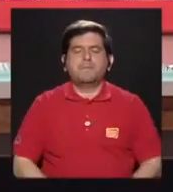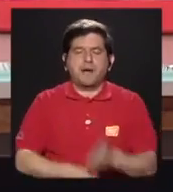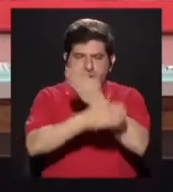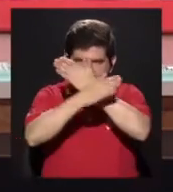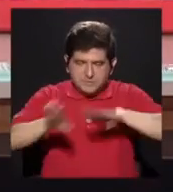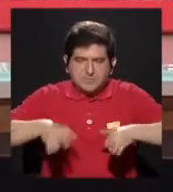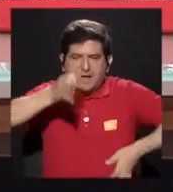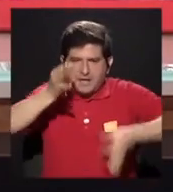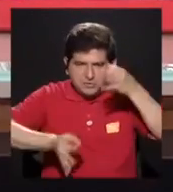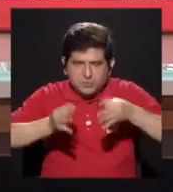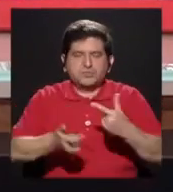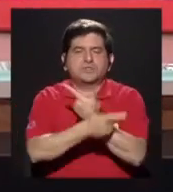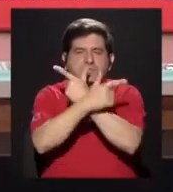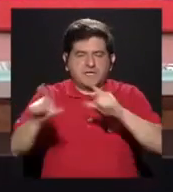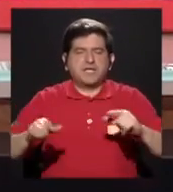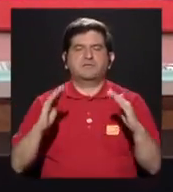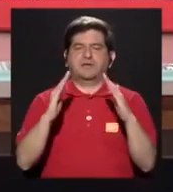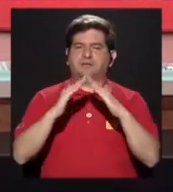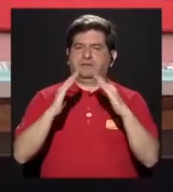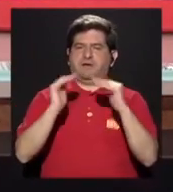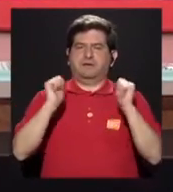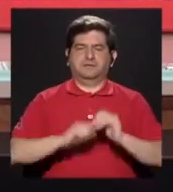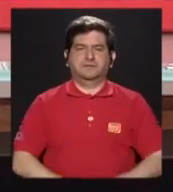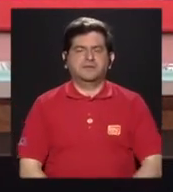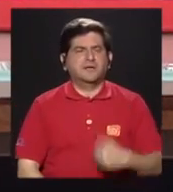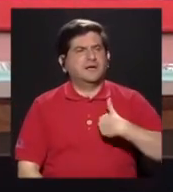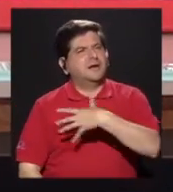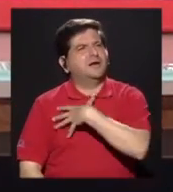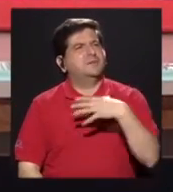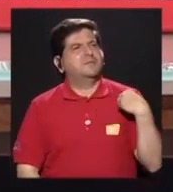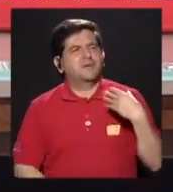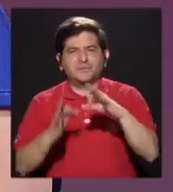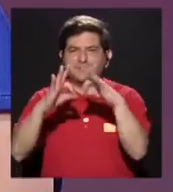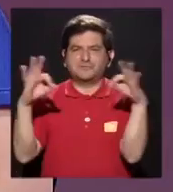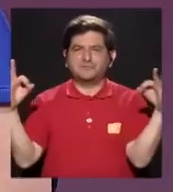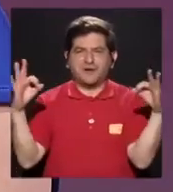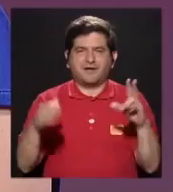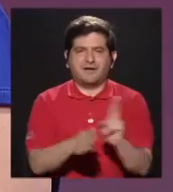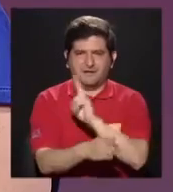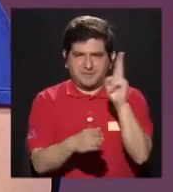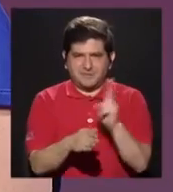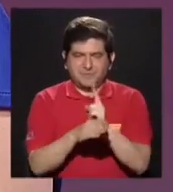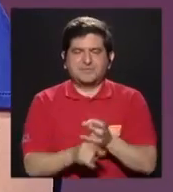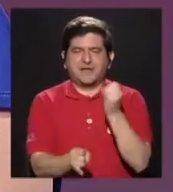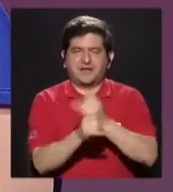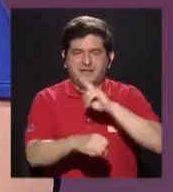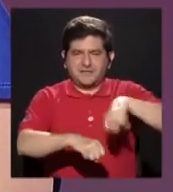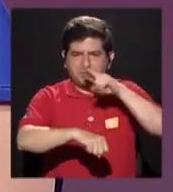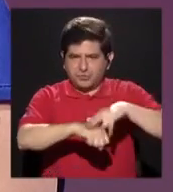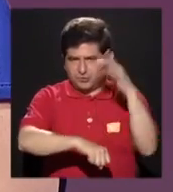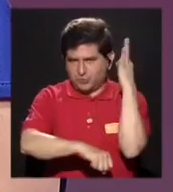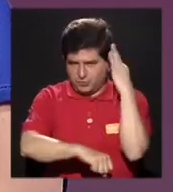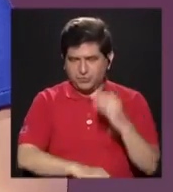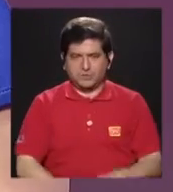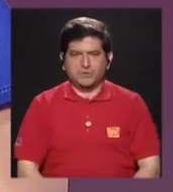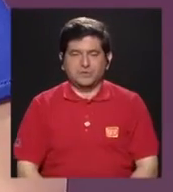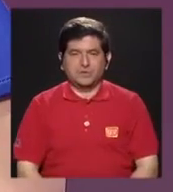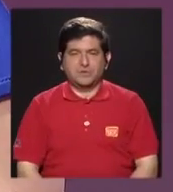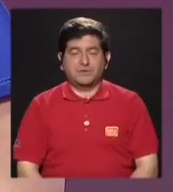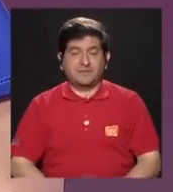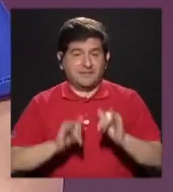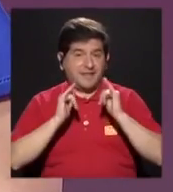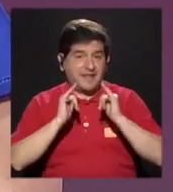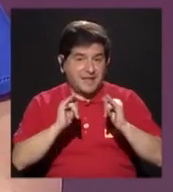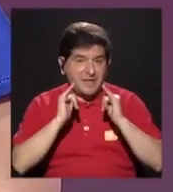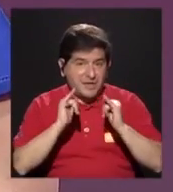país de justicia de libertad verdad y a mí me gustó mucho un lema que han estado utilizando en el inamu de sobre la igualdad